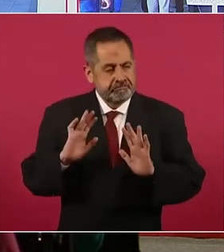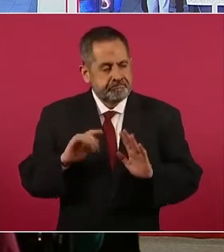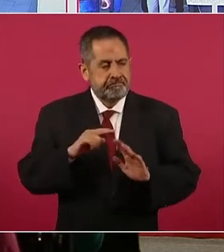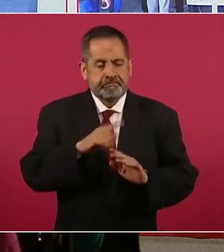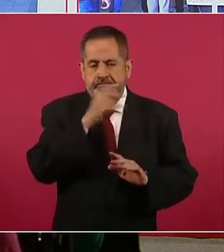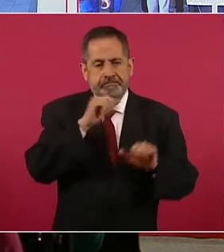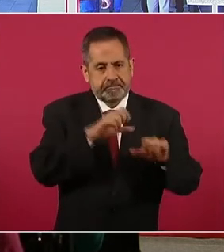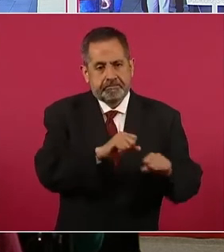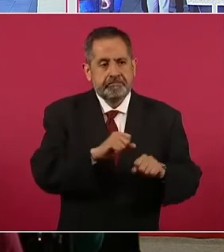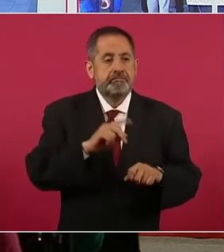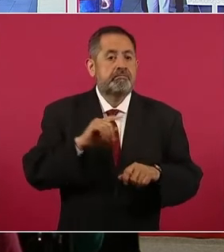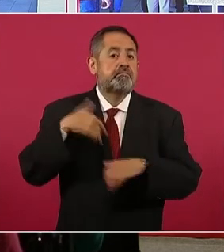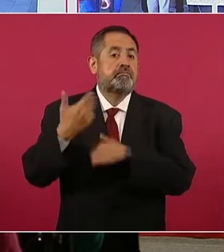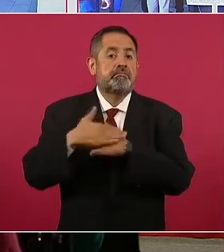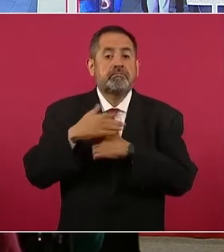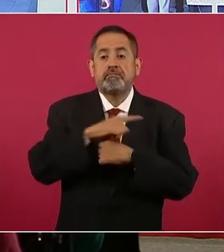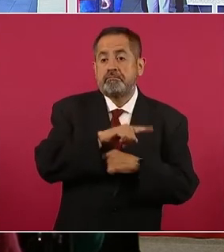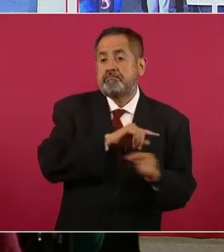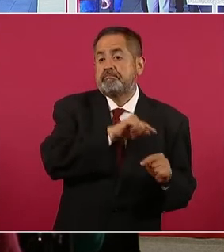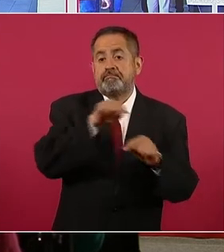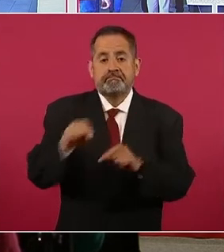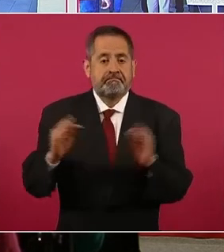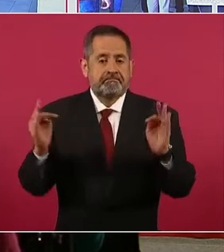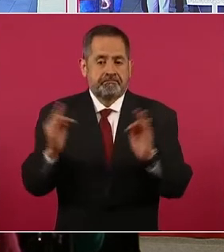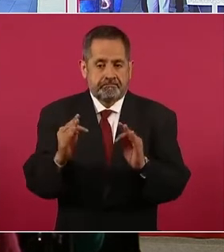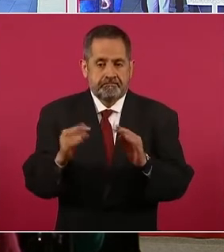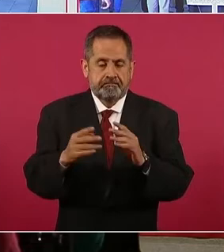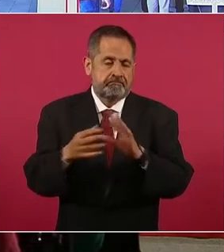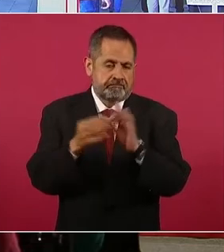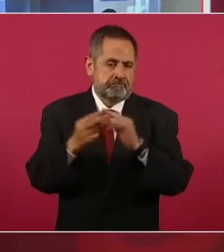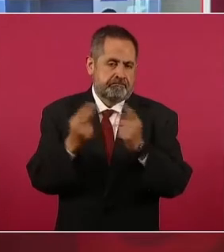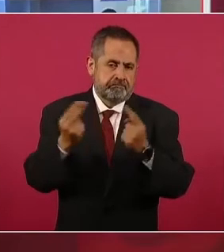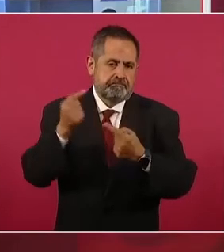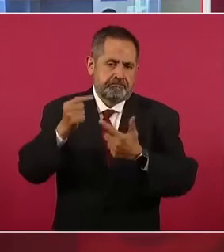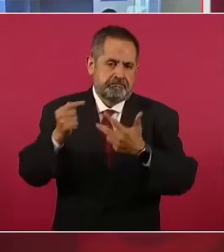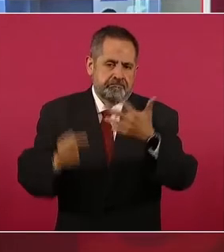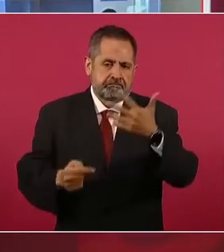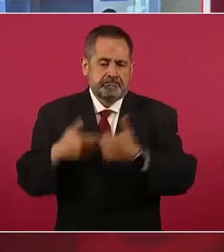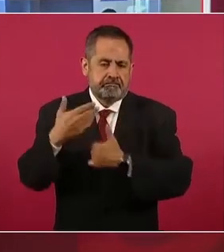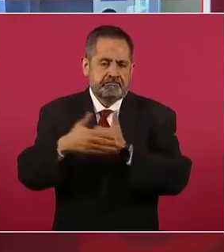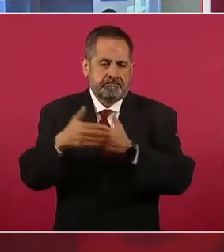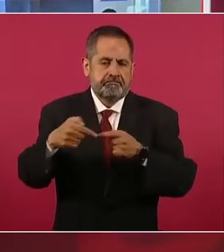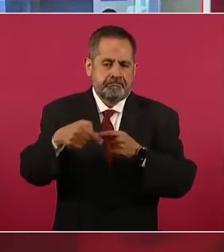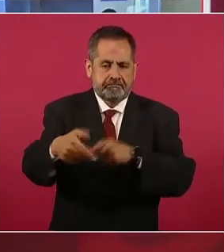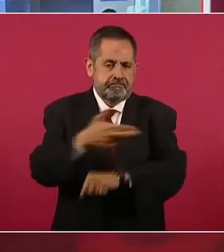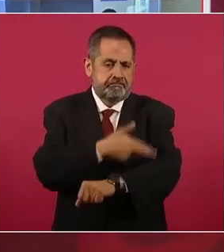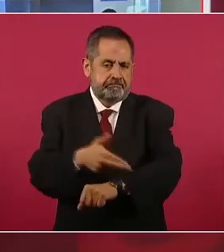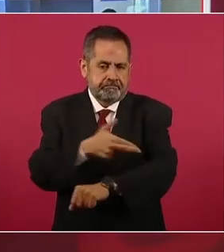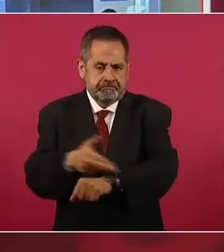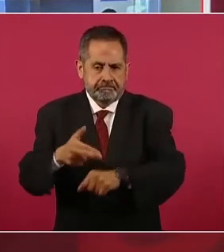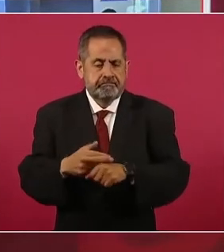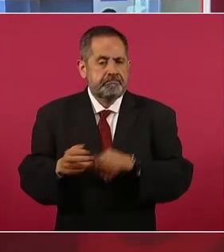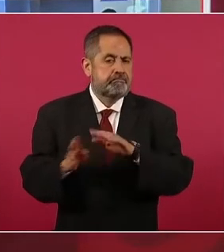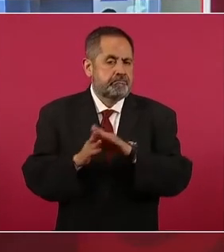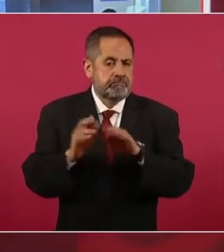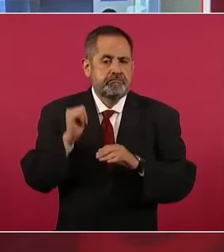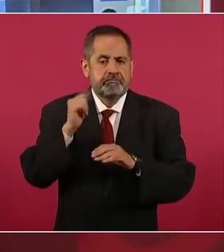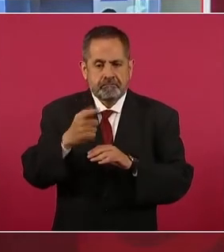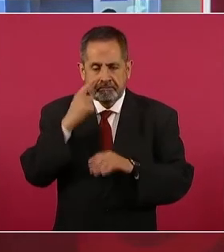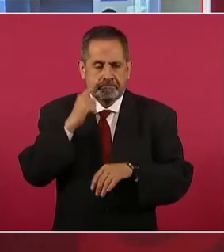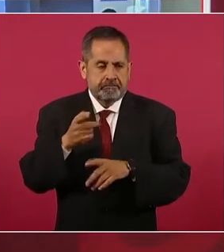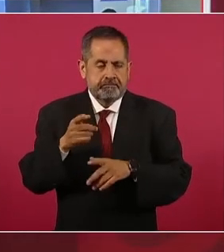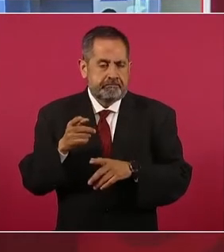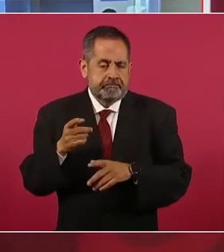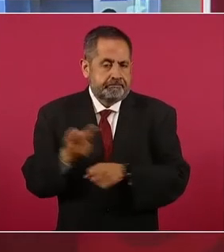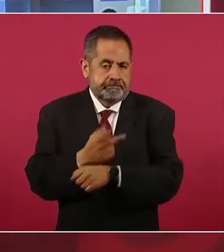de que necesitaba la defensa más material, copias de la carpeta para su